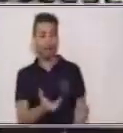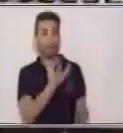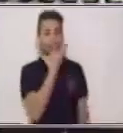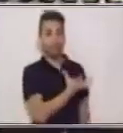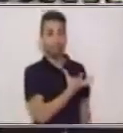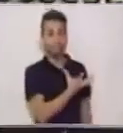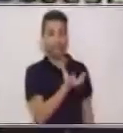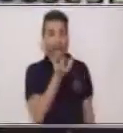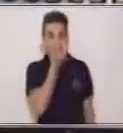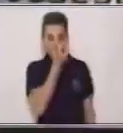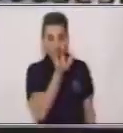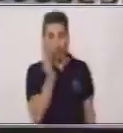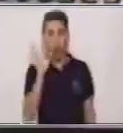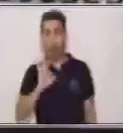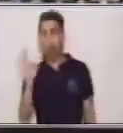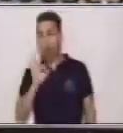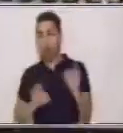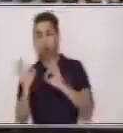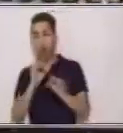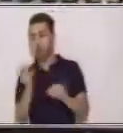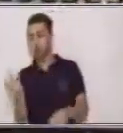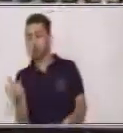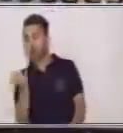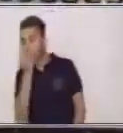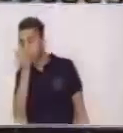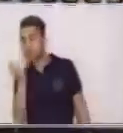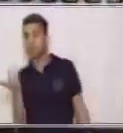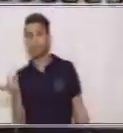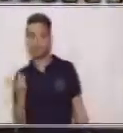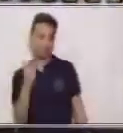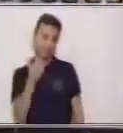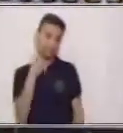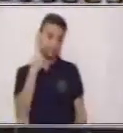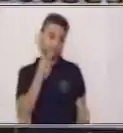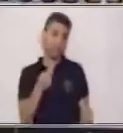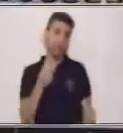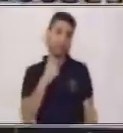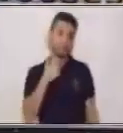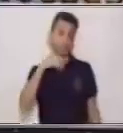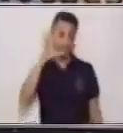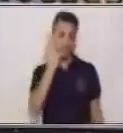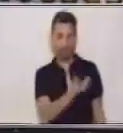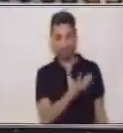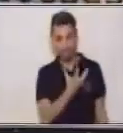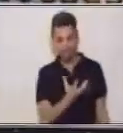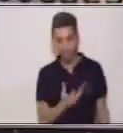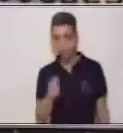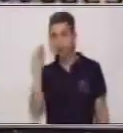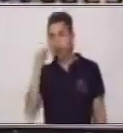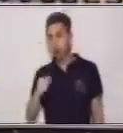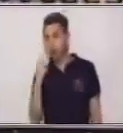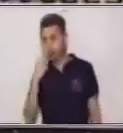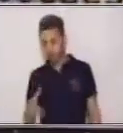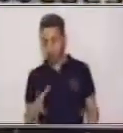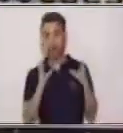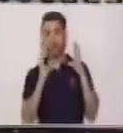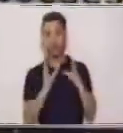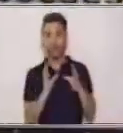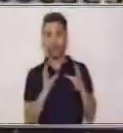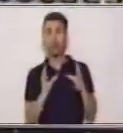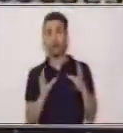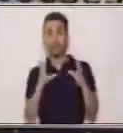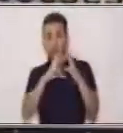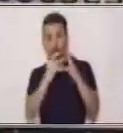porque tienes más. Pero hoy vamos a aprender a comparar fracciones con figuras exactas.